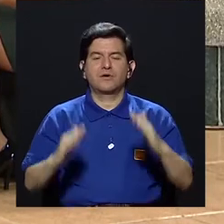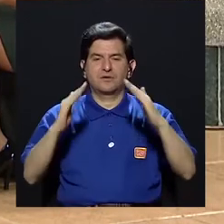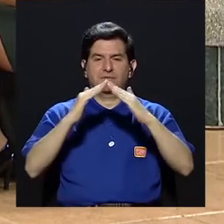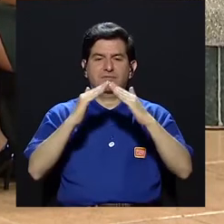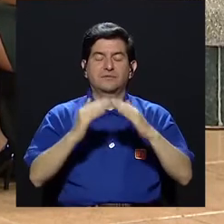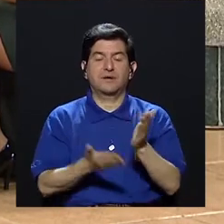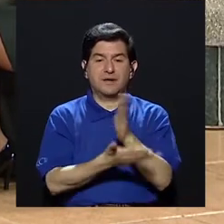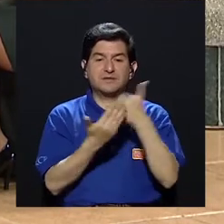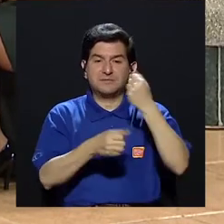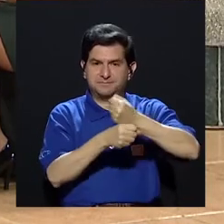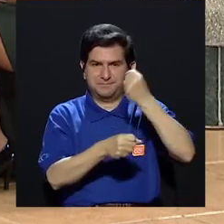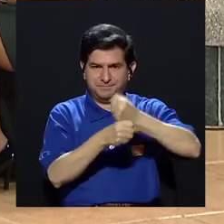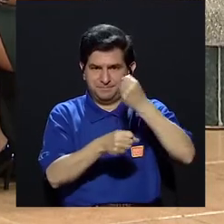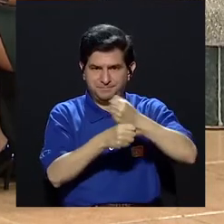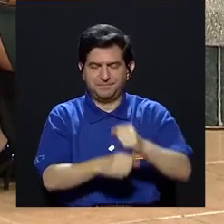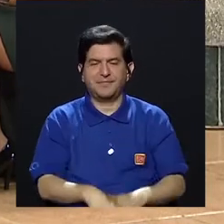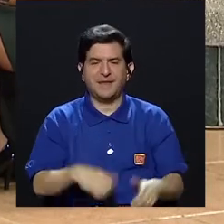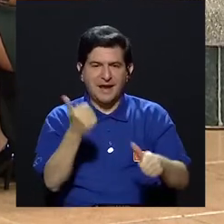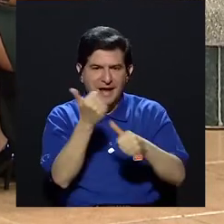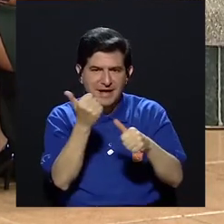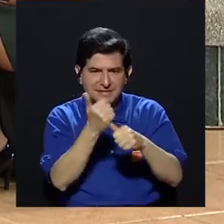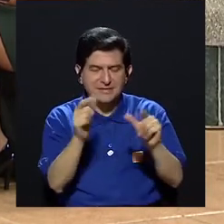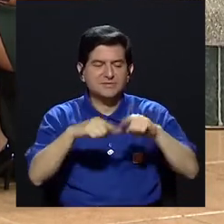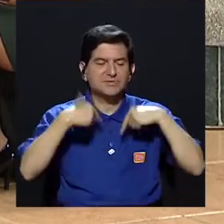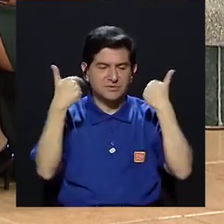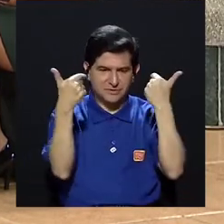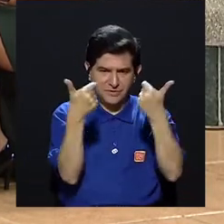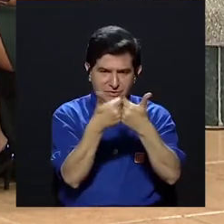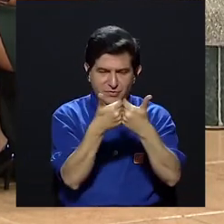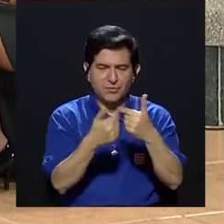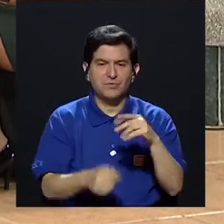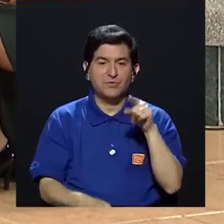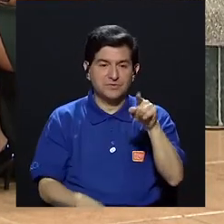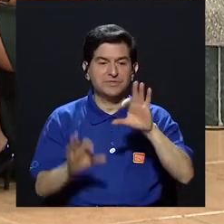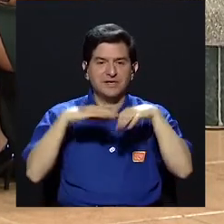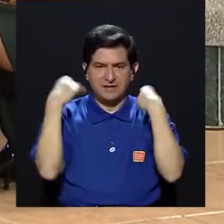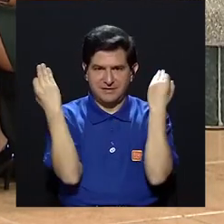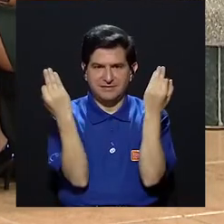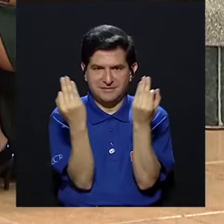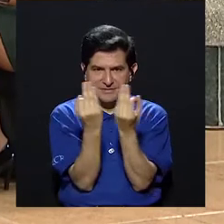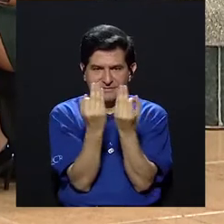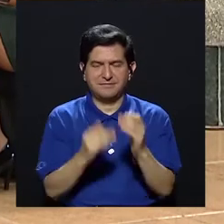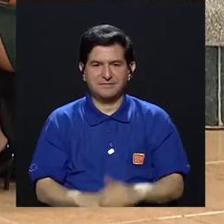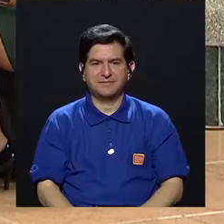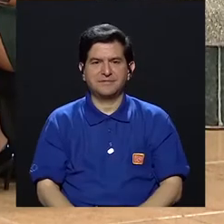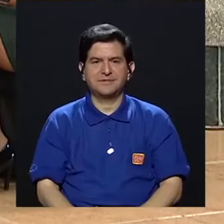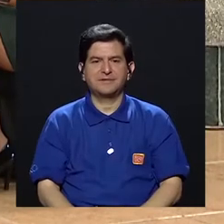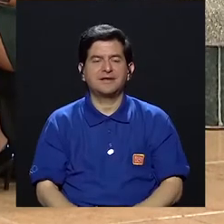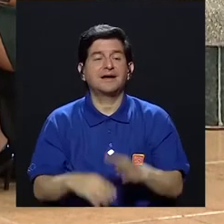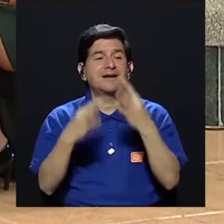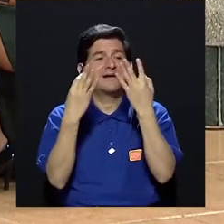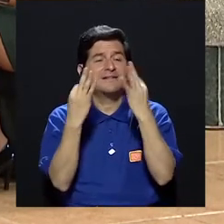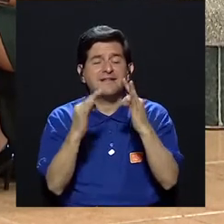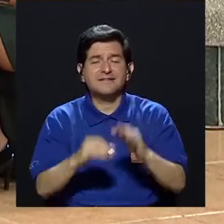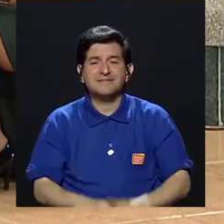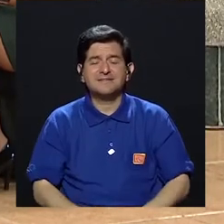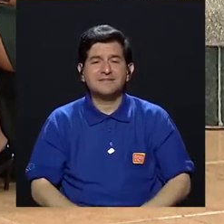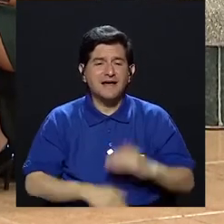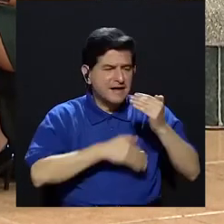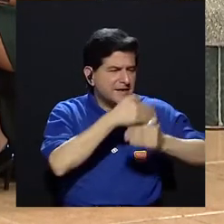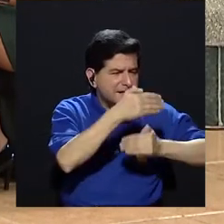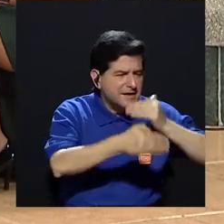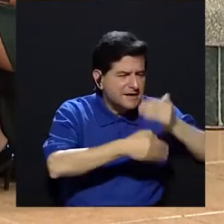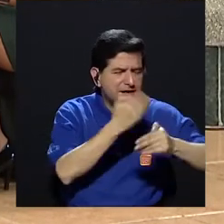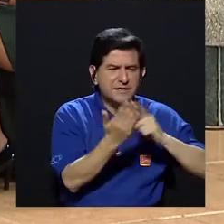es parte de nuestro trabajo, asesorar a los grupos y a esas familias para ir desde la gestión